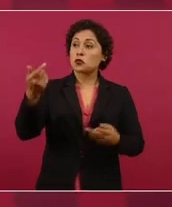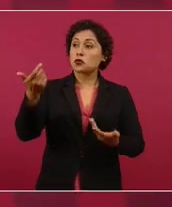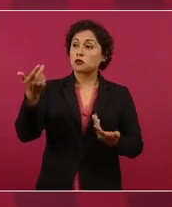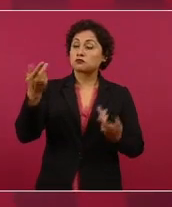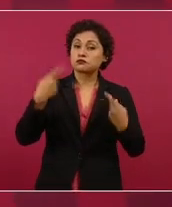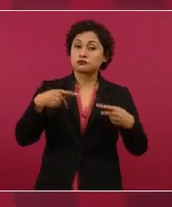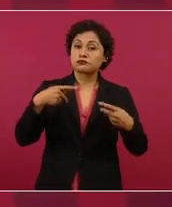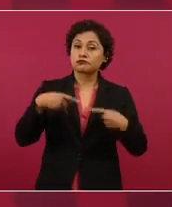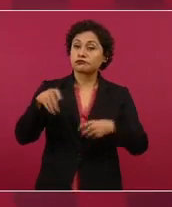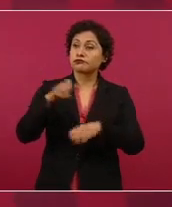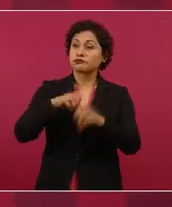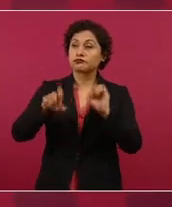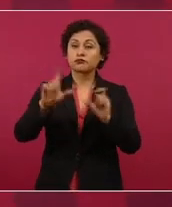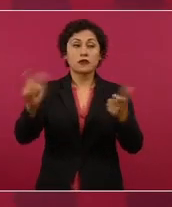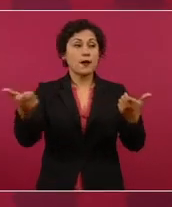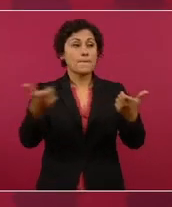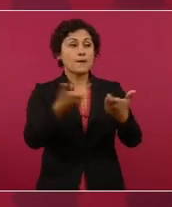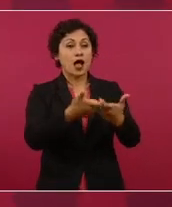que